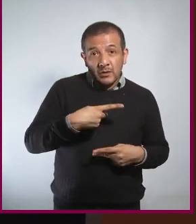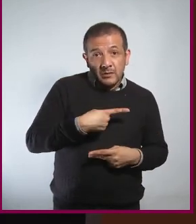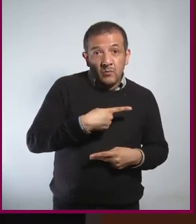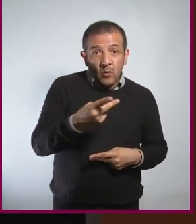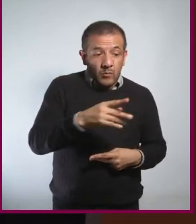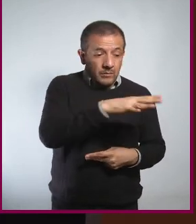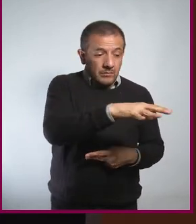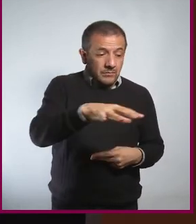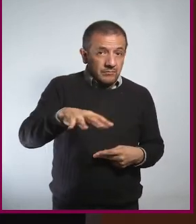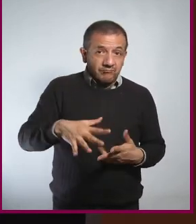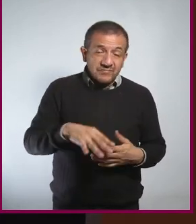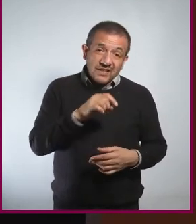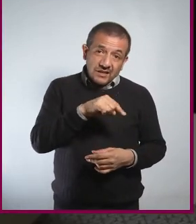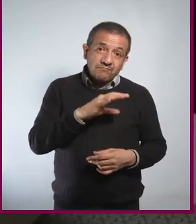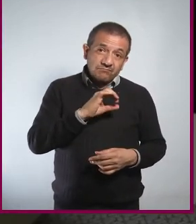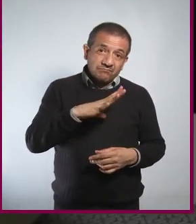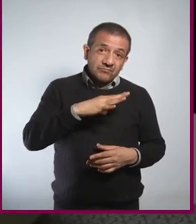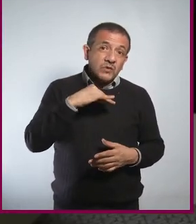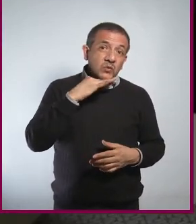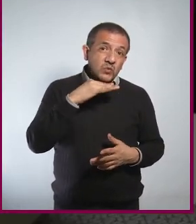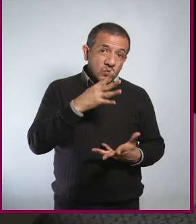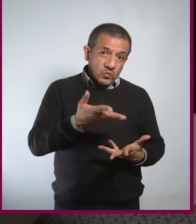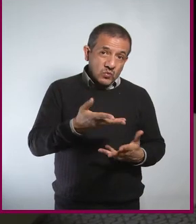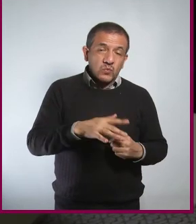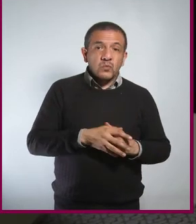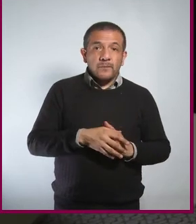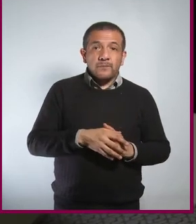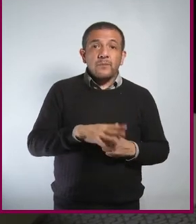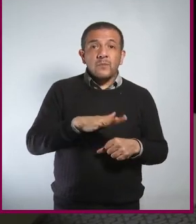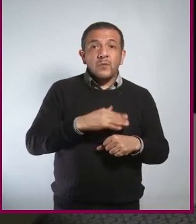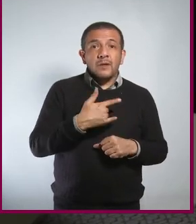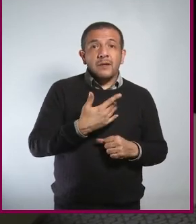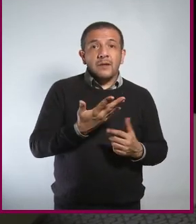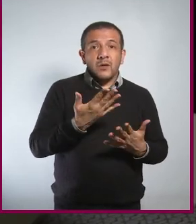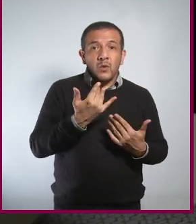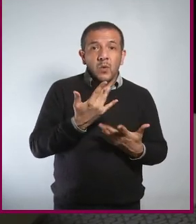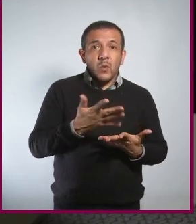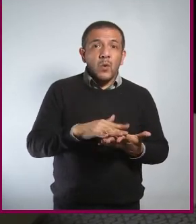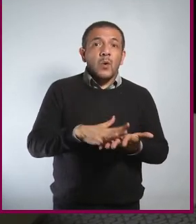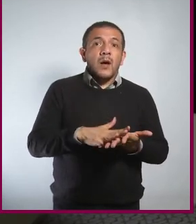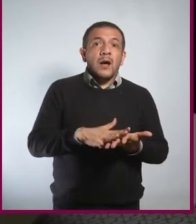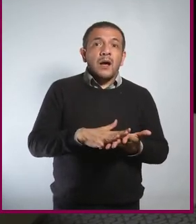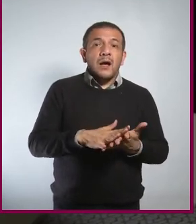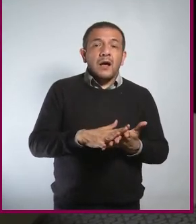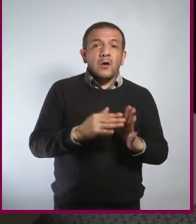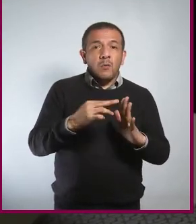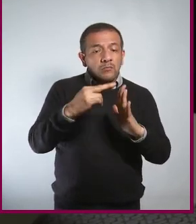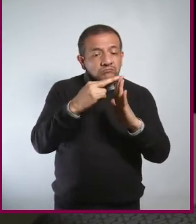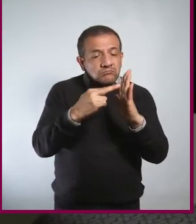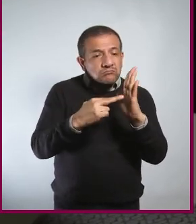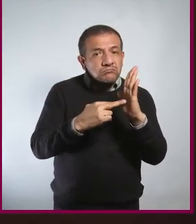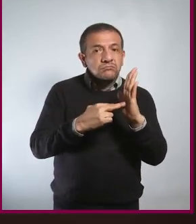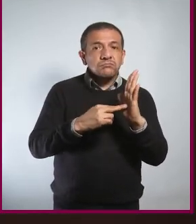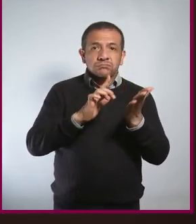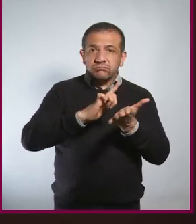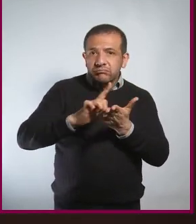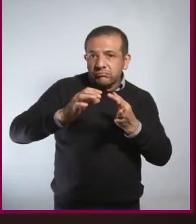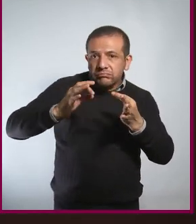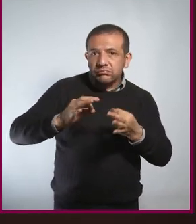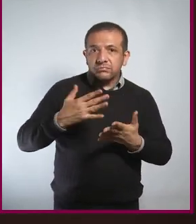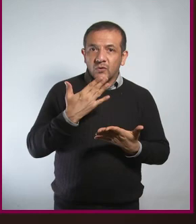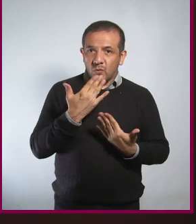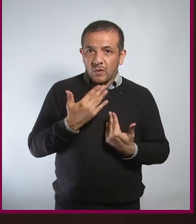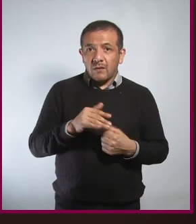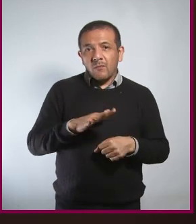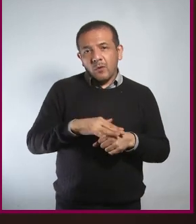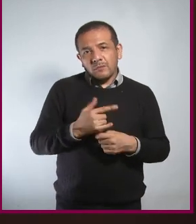empobrecidas, desgraciadamente. ¿Por qué? Porque son personas que no tienen estándares adecuados de sanidad,